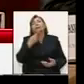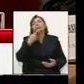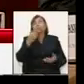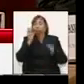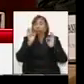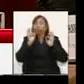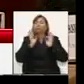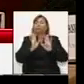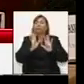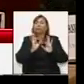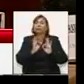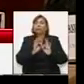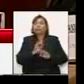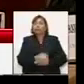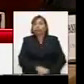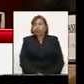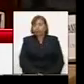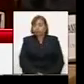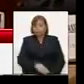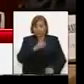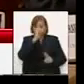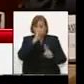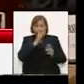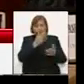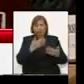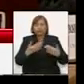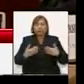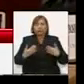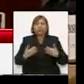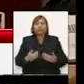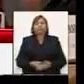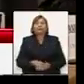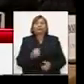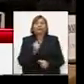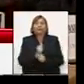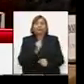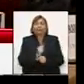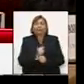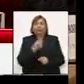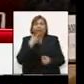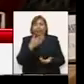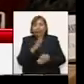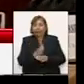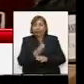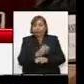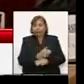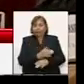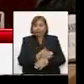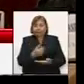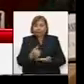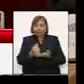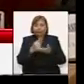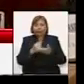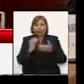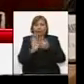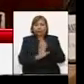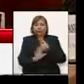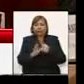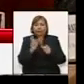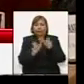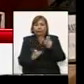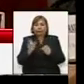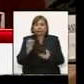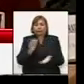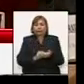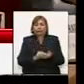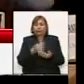un éxito y por ende quisiera expresarle mi reconocimiento y mi felicitación por ese trabajo que ustedes vienen desarrollando. Nos ayuda en la seguridad ciudadana y más